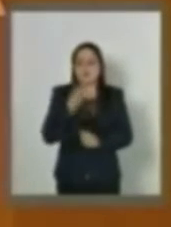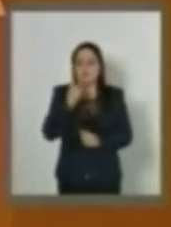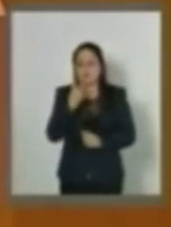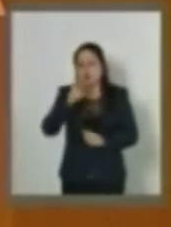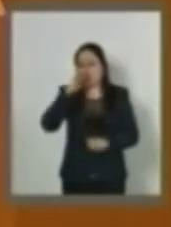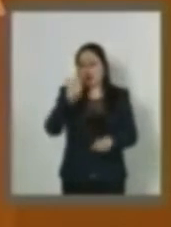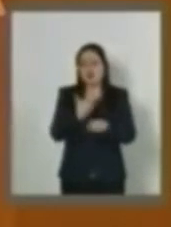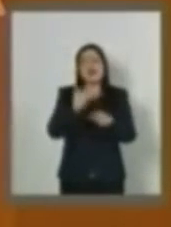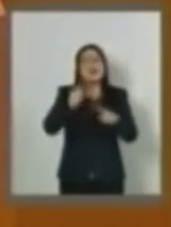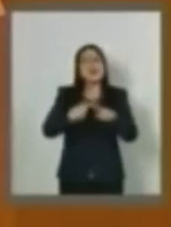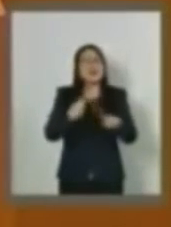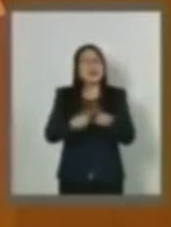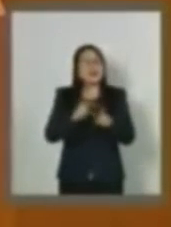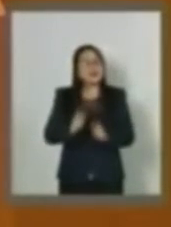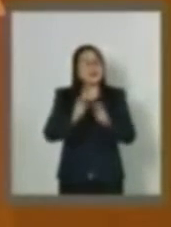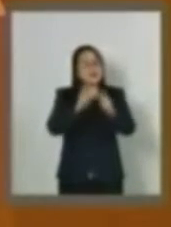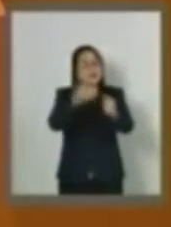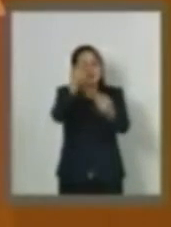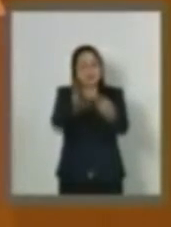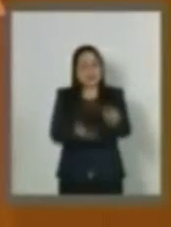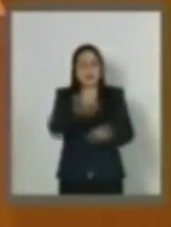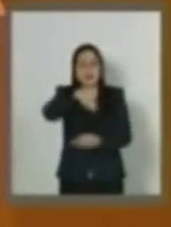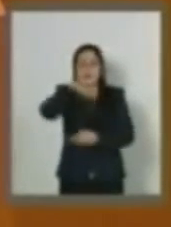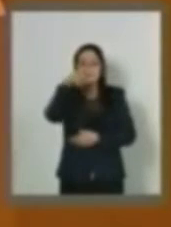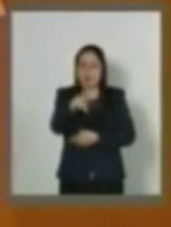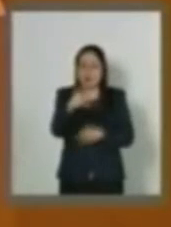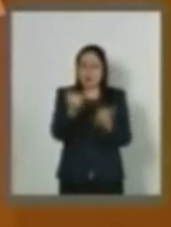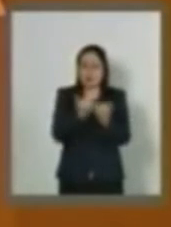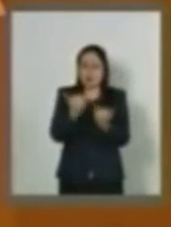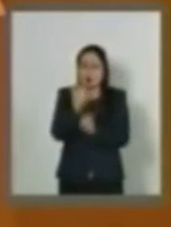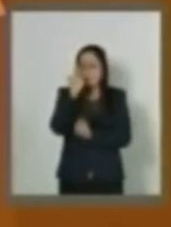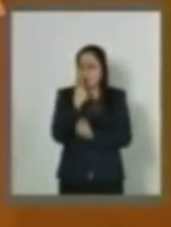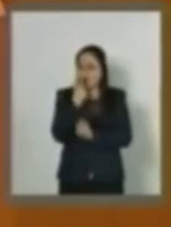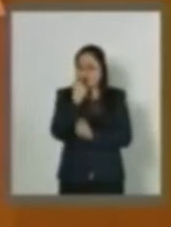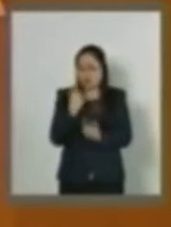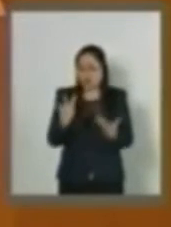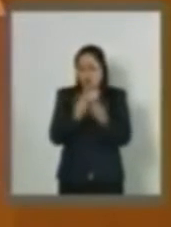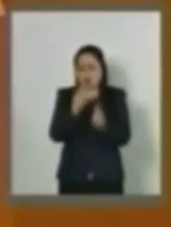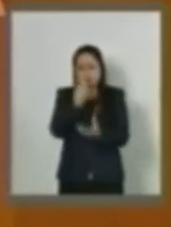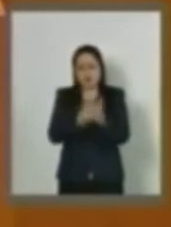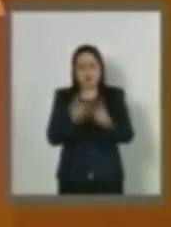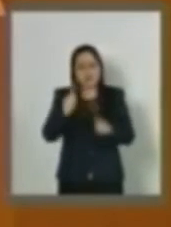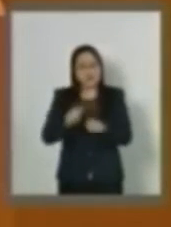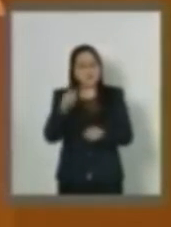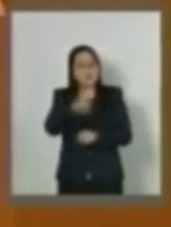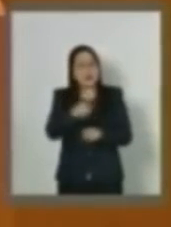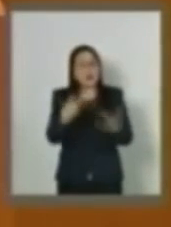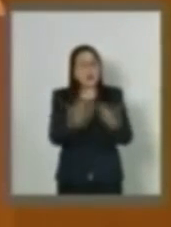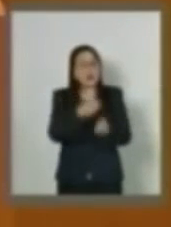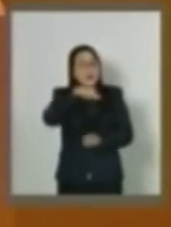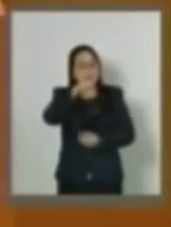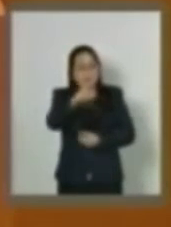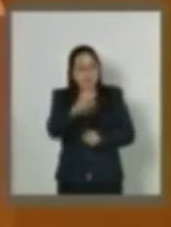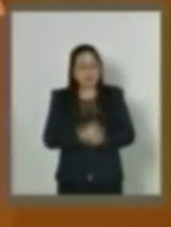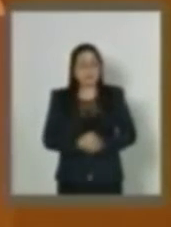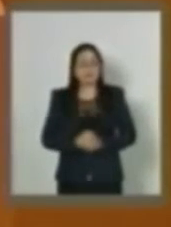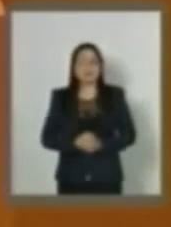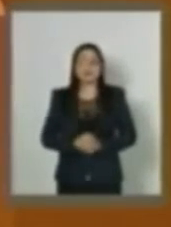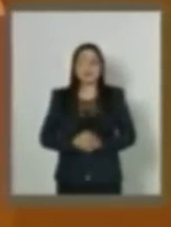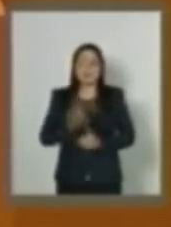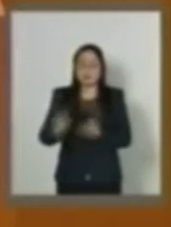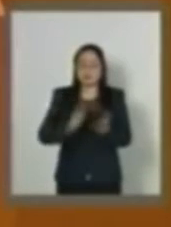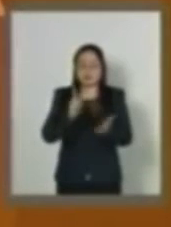se necesita la mayoría, la cual pues con el PRI y algunos integrantes del Partido Acción Nacional que están a favor, pues se completaría esta